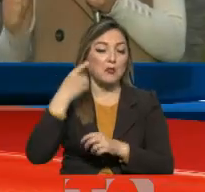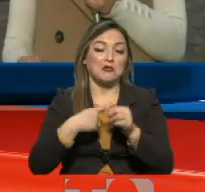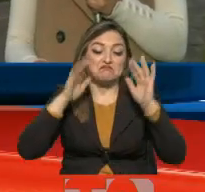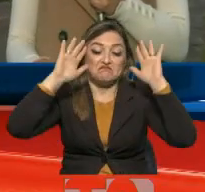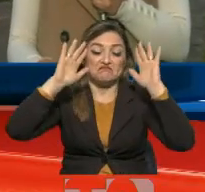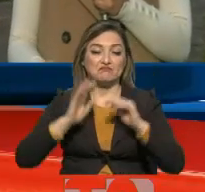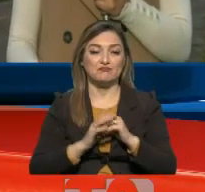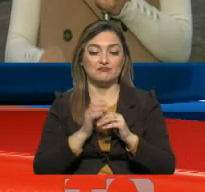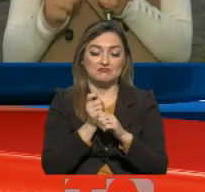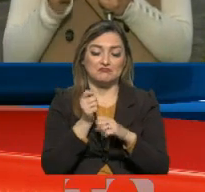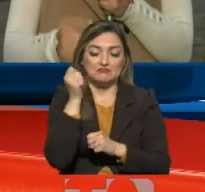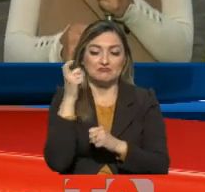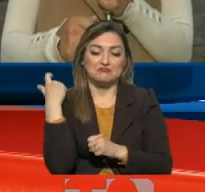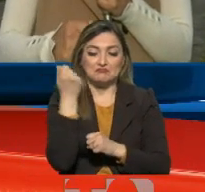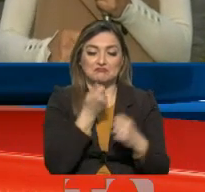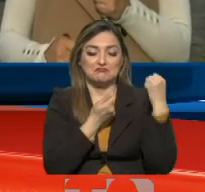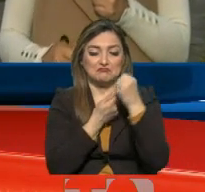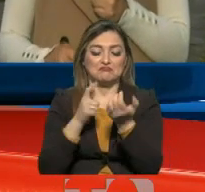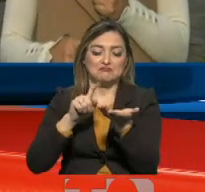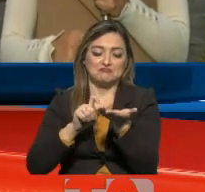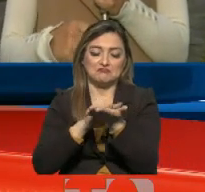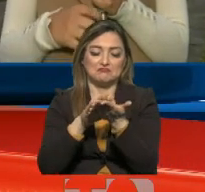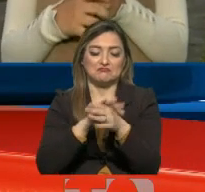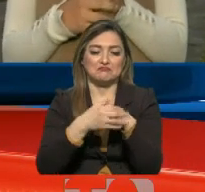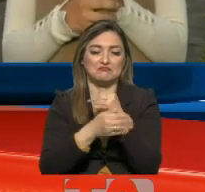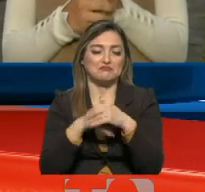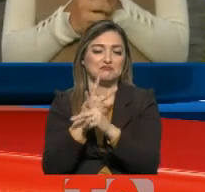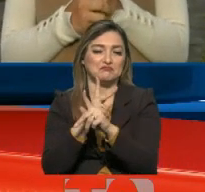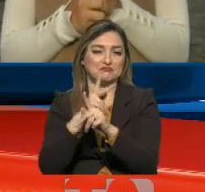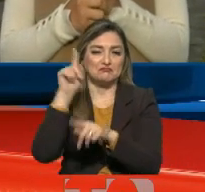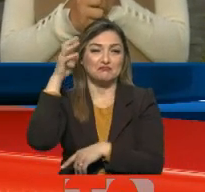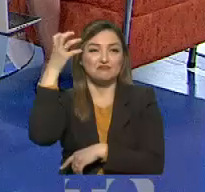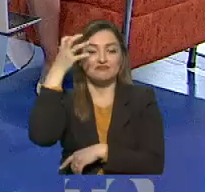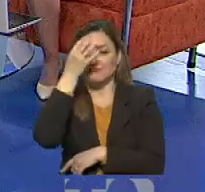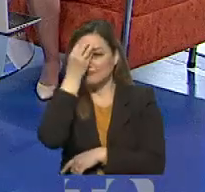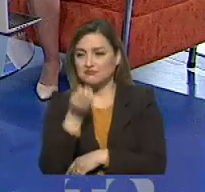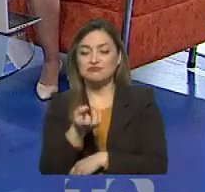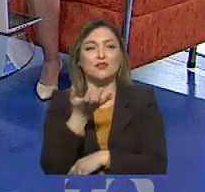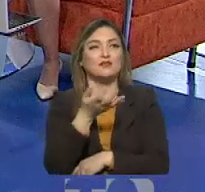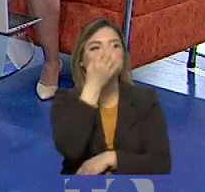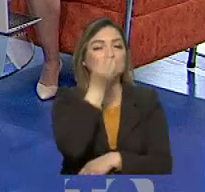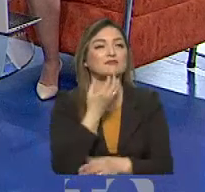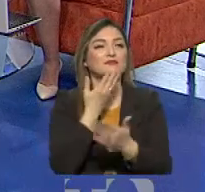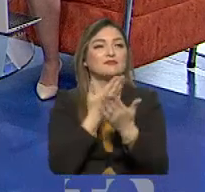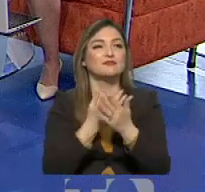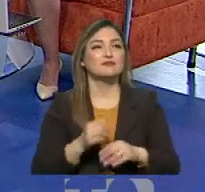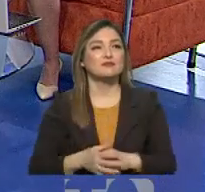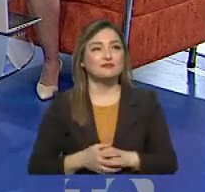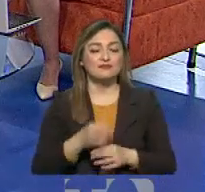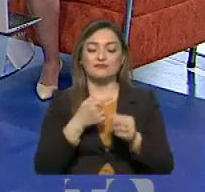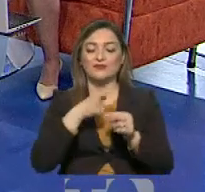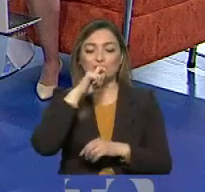lleve tanto su paraguas y use siempre protector solar. Buenos días. Buen día también para ti, Fer. Muchísimas gracias. Frío está